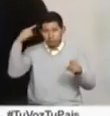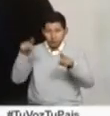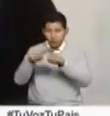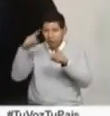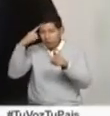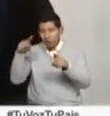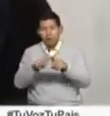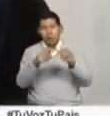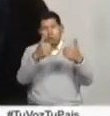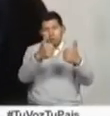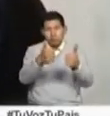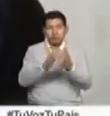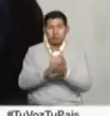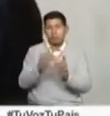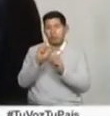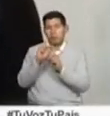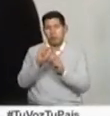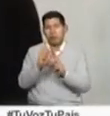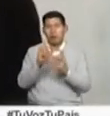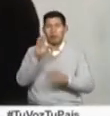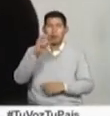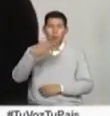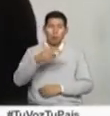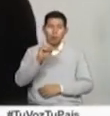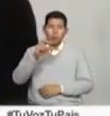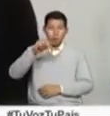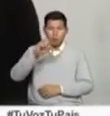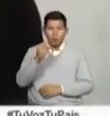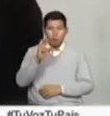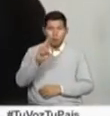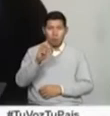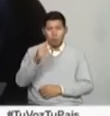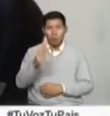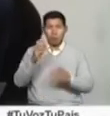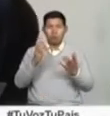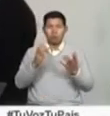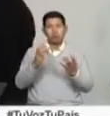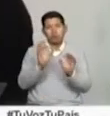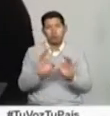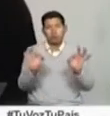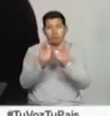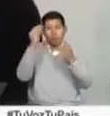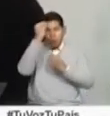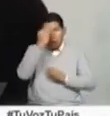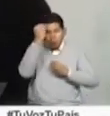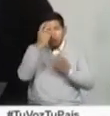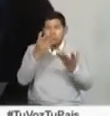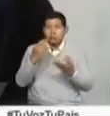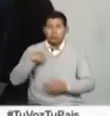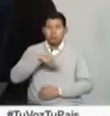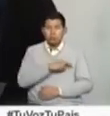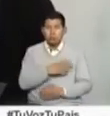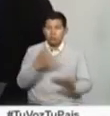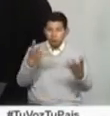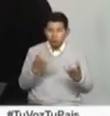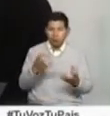la palabra, esta palabra de honor, estas cosas, esos valores que estamos nosotros tratando de rescatar, ha sido absolutamente digno